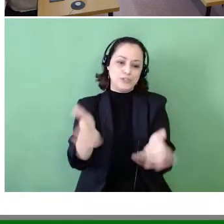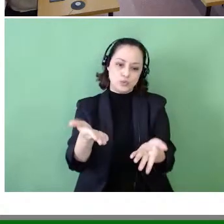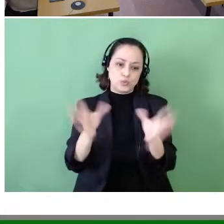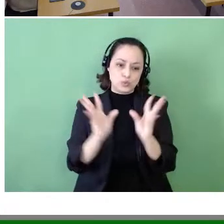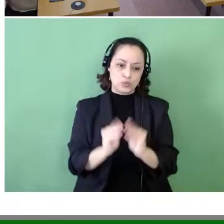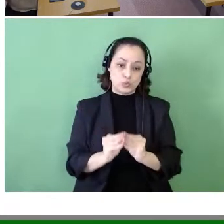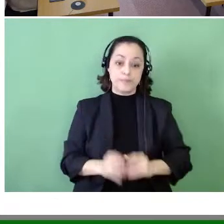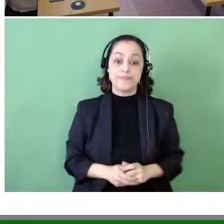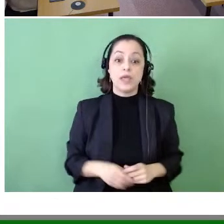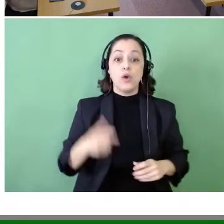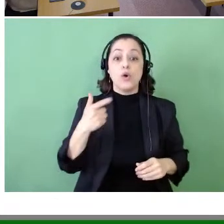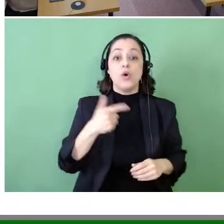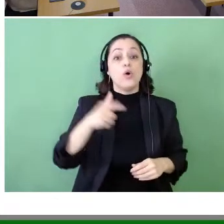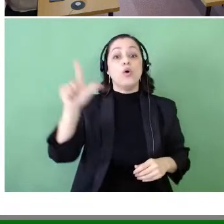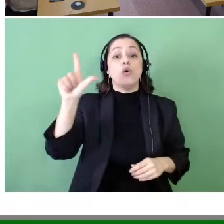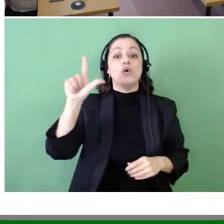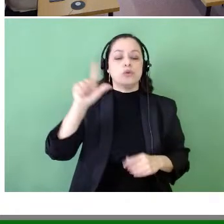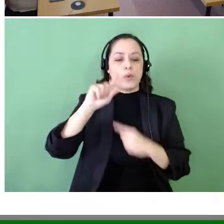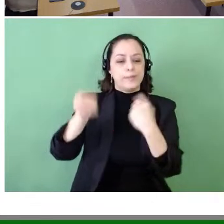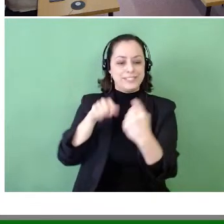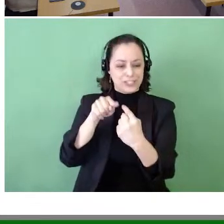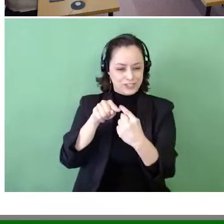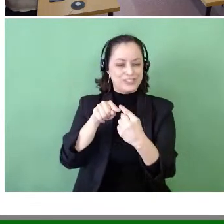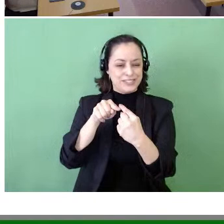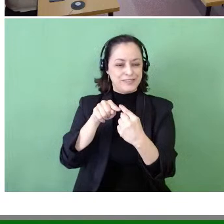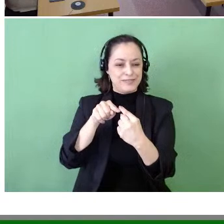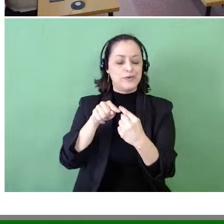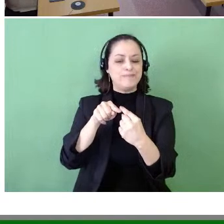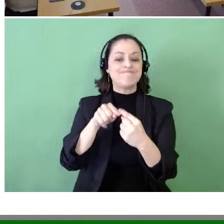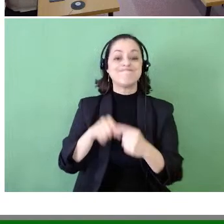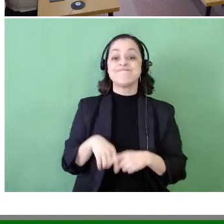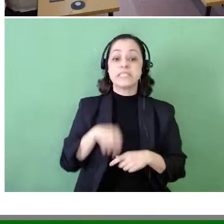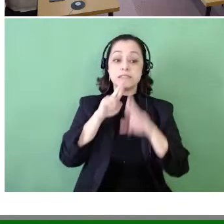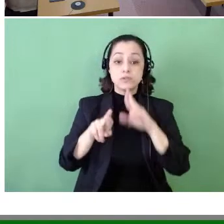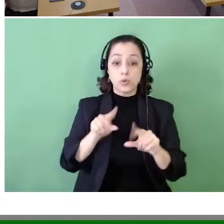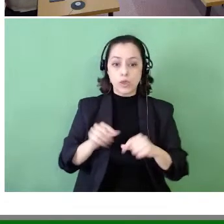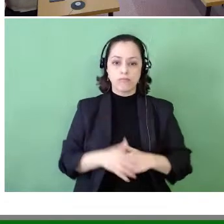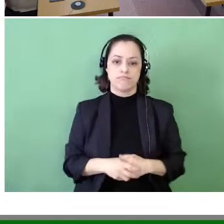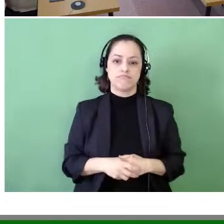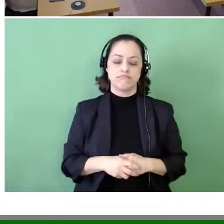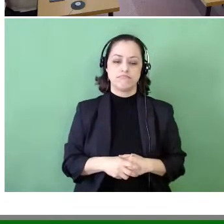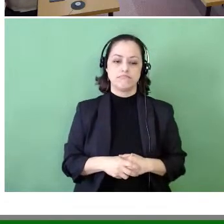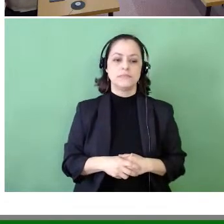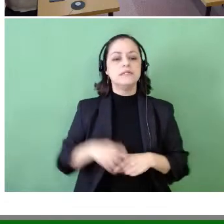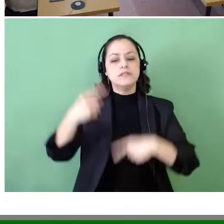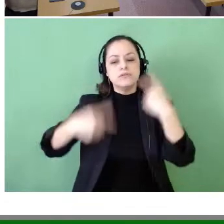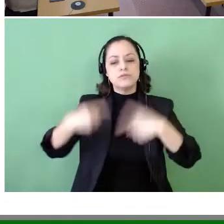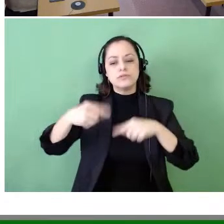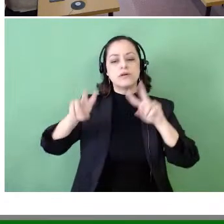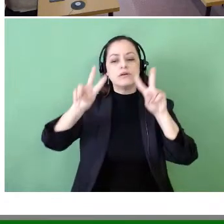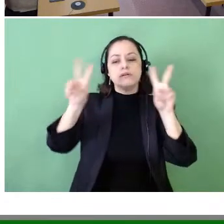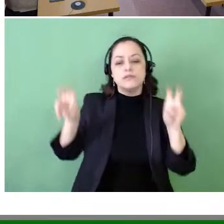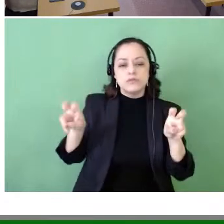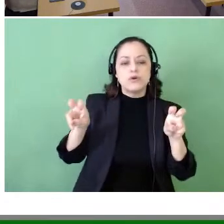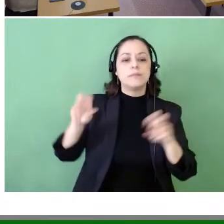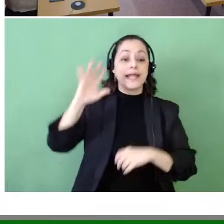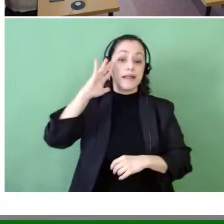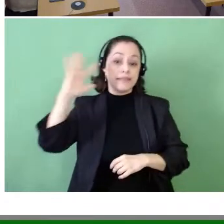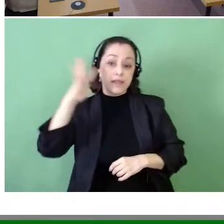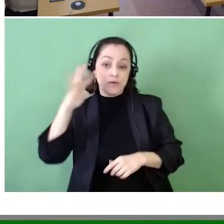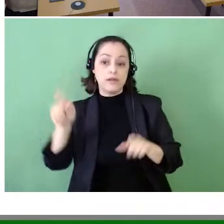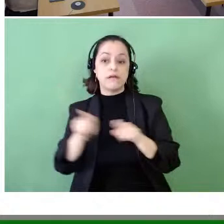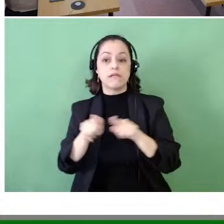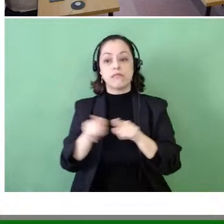El segundo objetivo que tenemos a la discusión del marco conceptual y legislativo acerca de